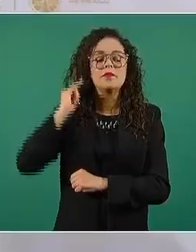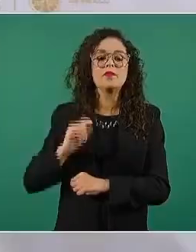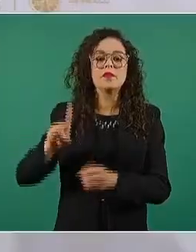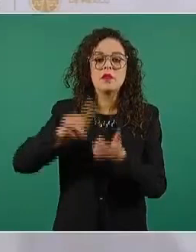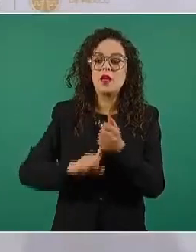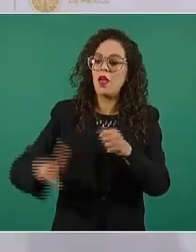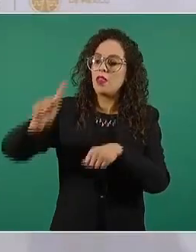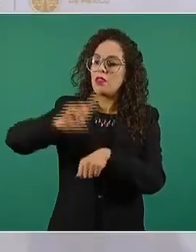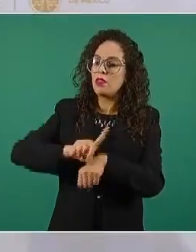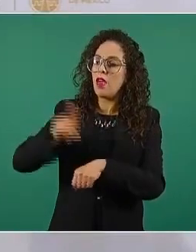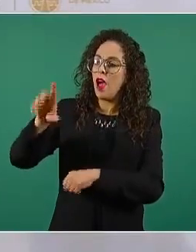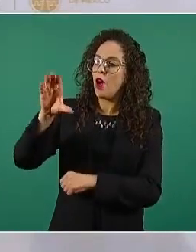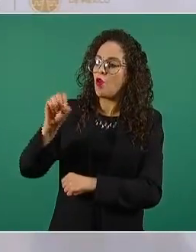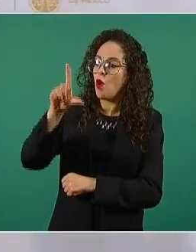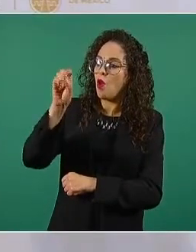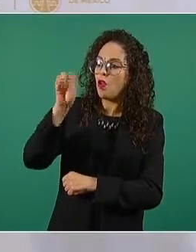Colón